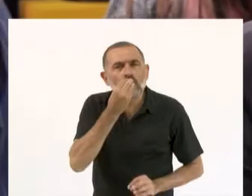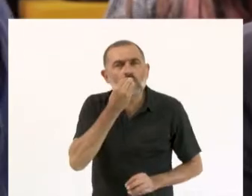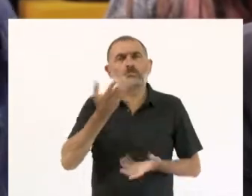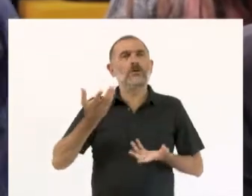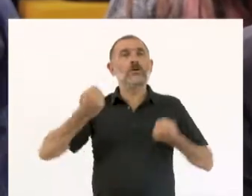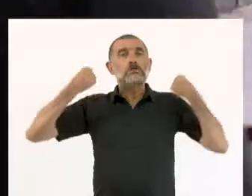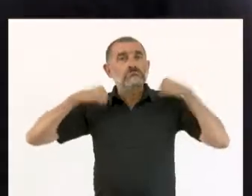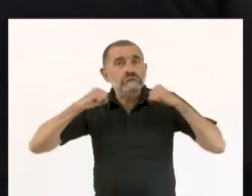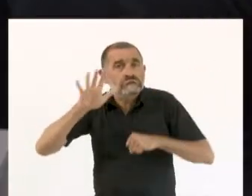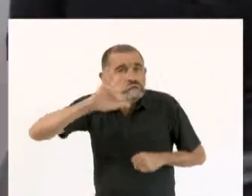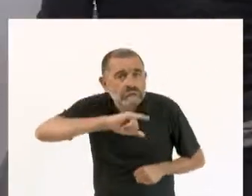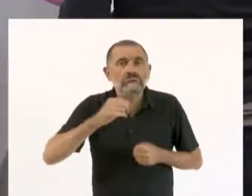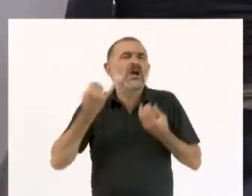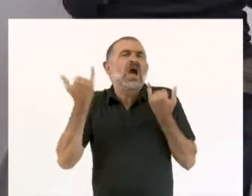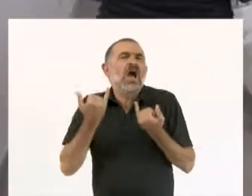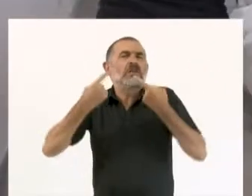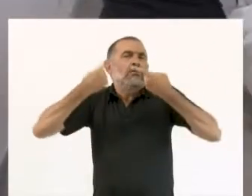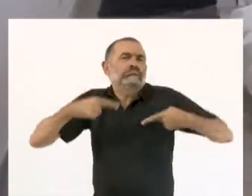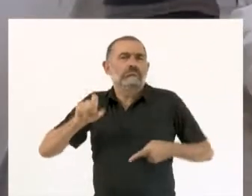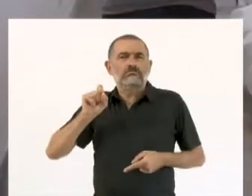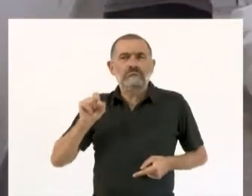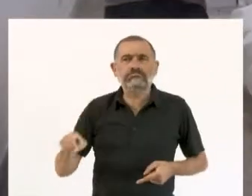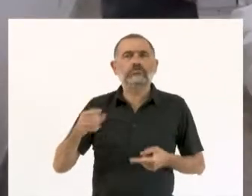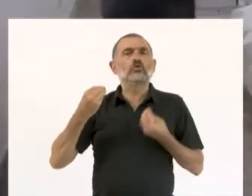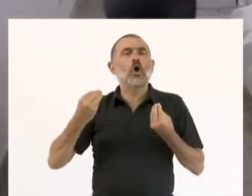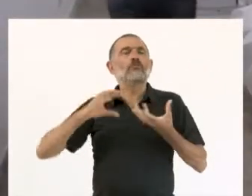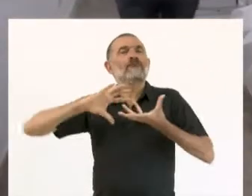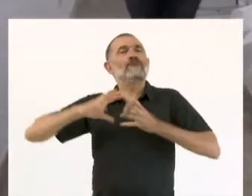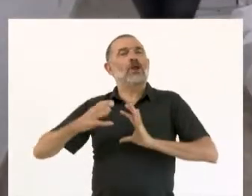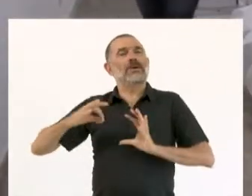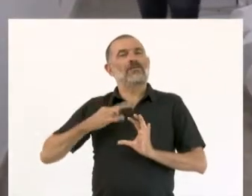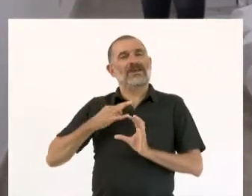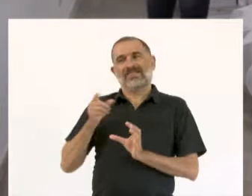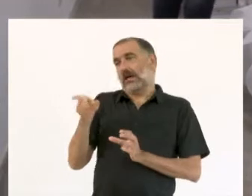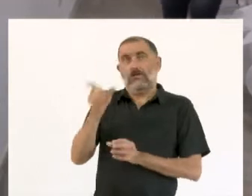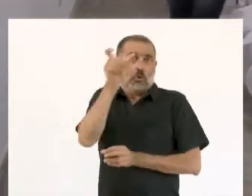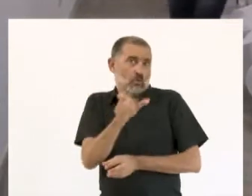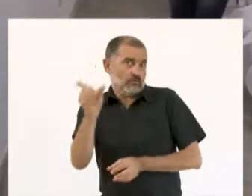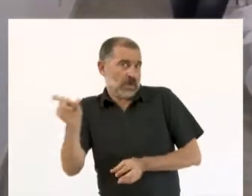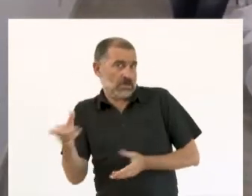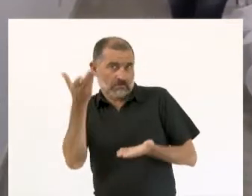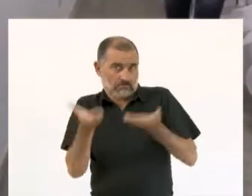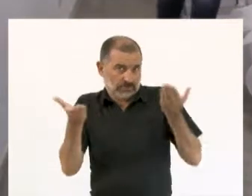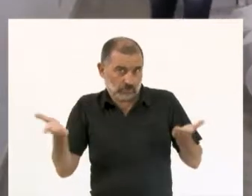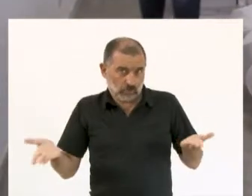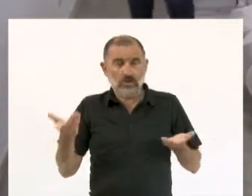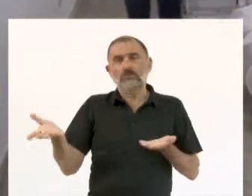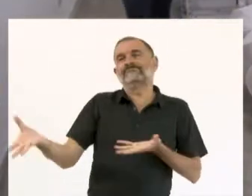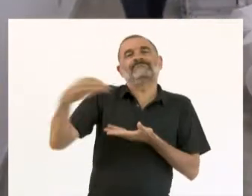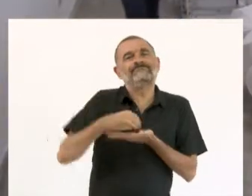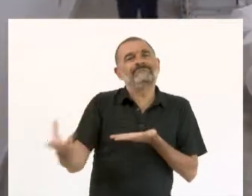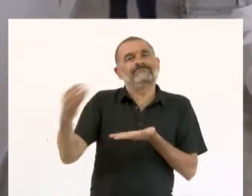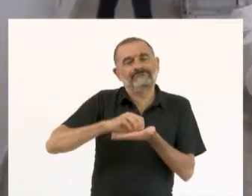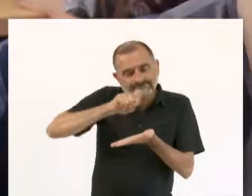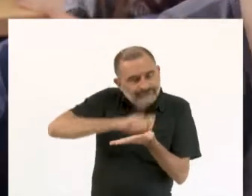digamos, todo lo que hace el modo de vida de los individuos. Después se hace un informe y se hace una devolución a la comunidad. Son todos hallazgos